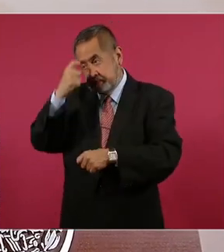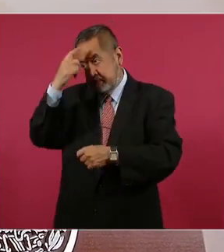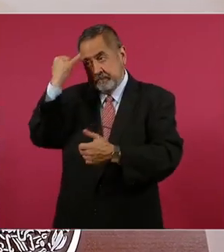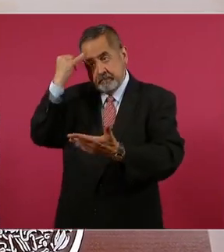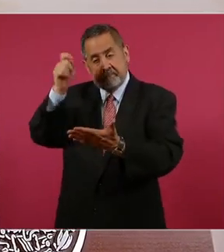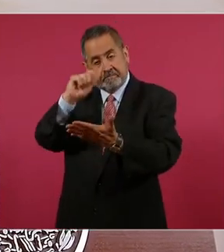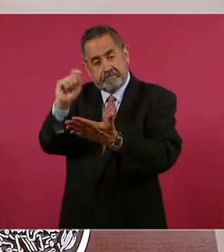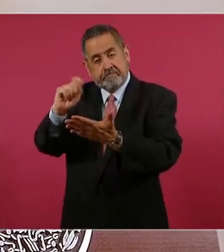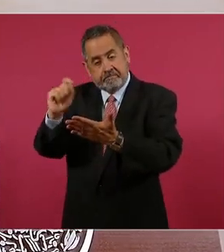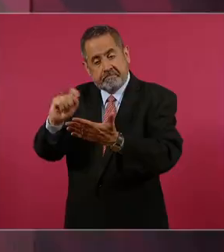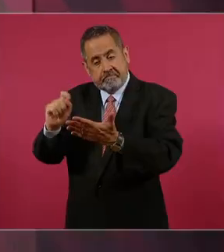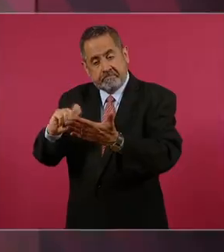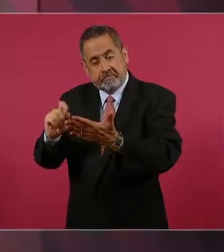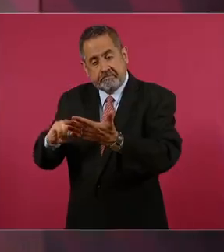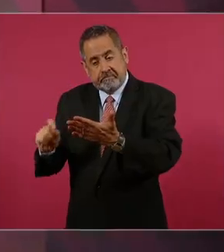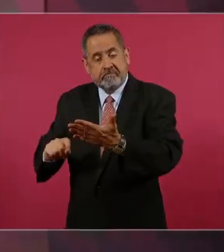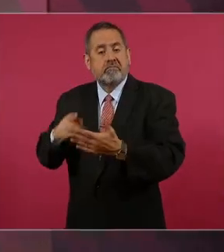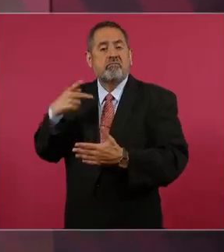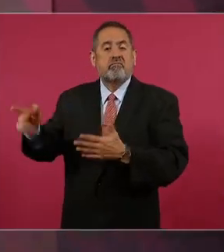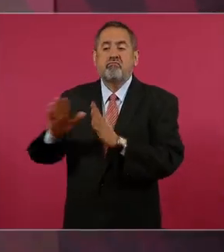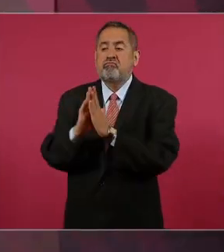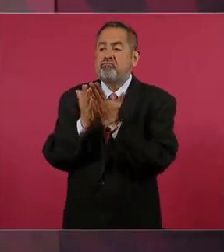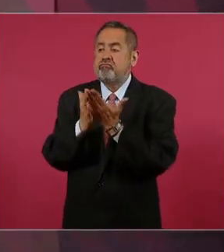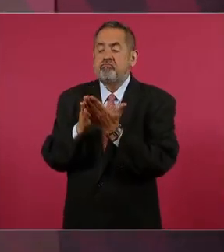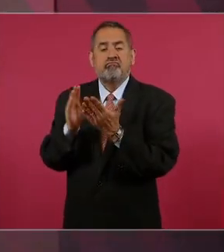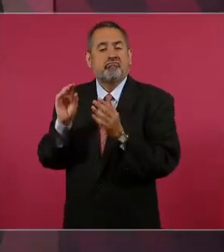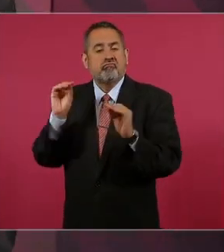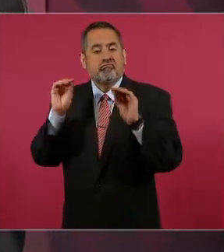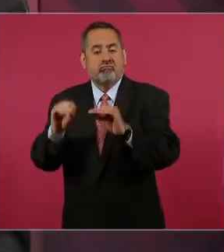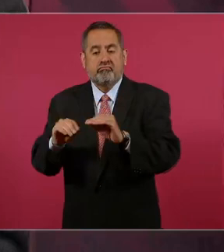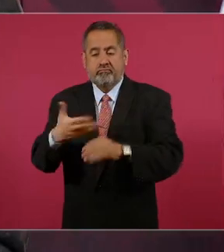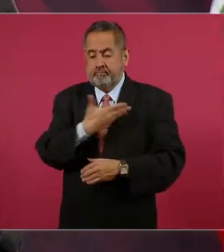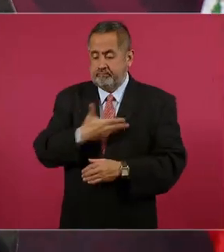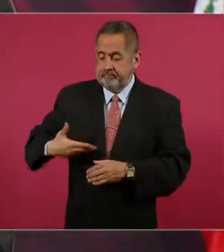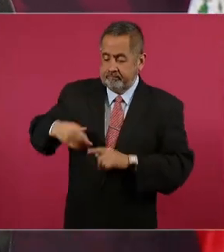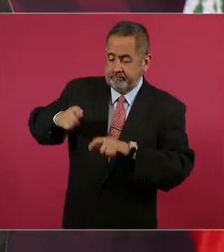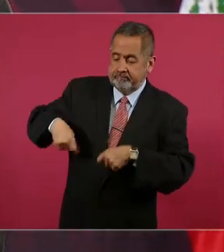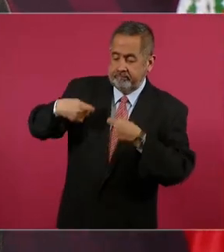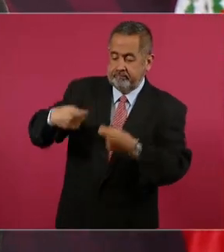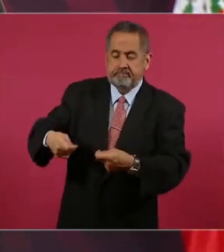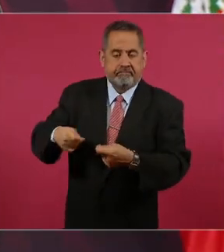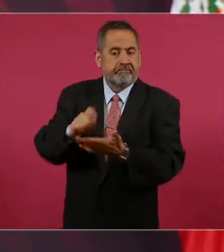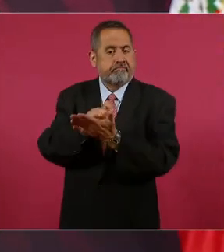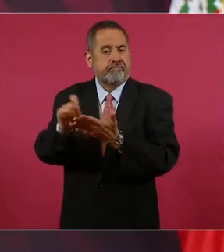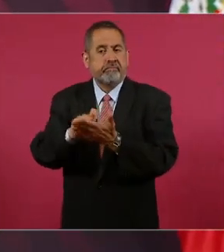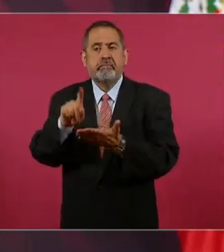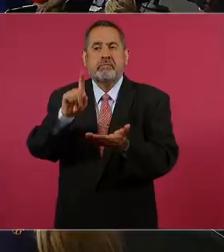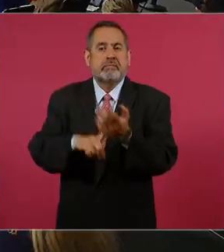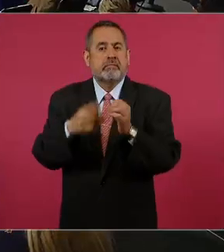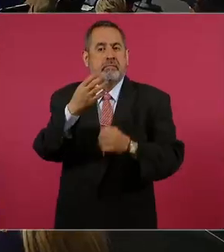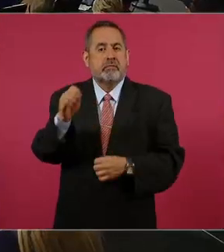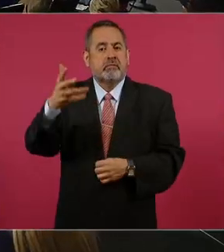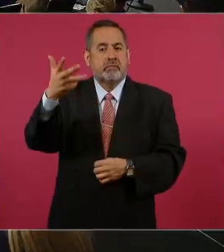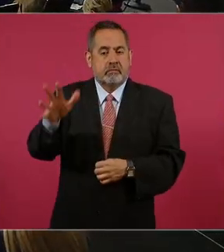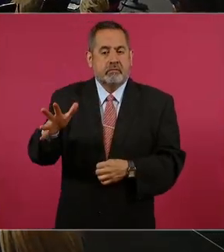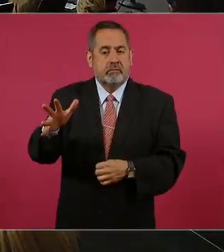las Colonias, Coahuila, su libro La sucesión presidencial en 1910,